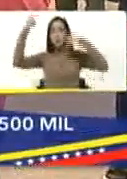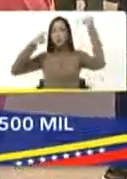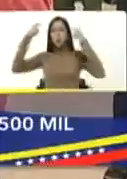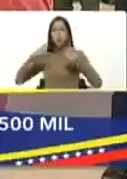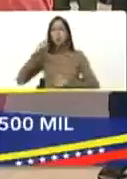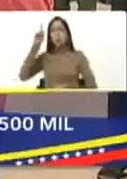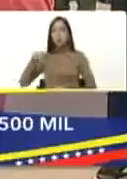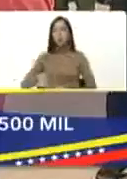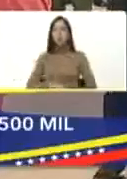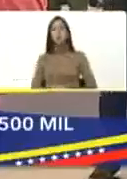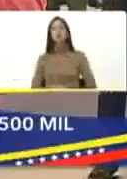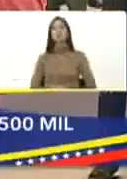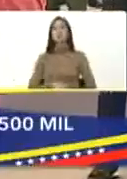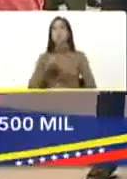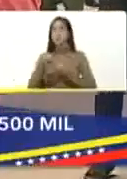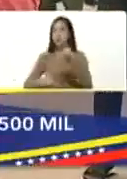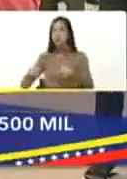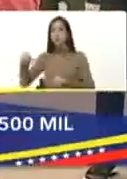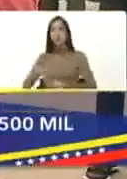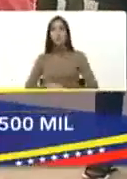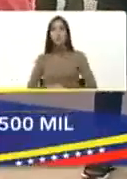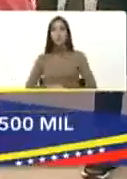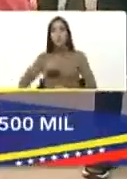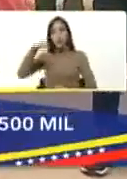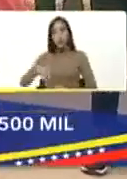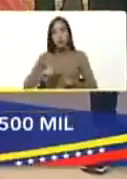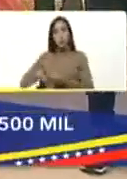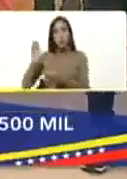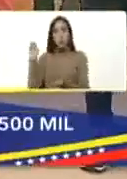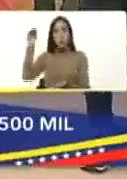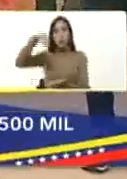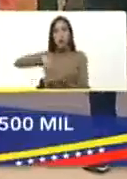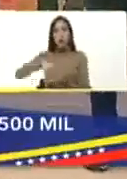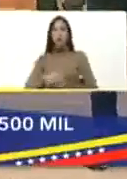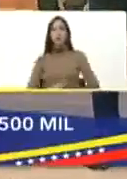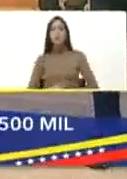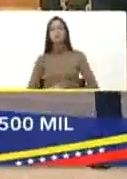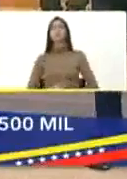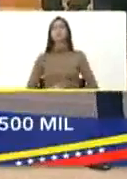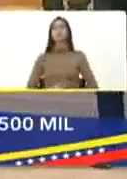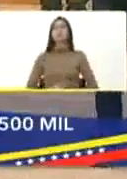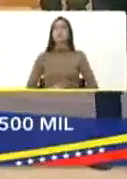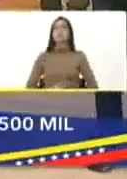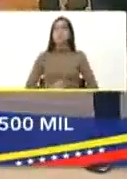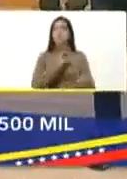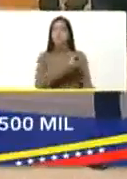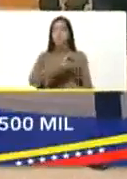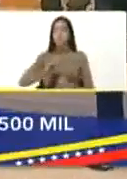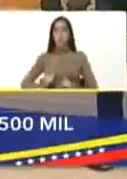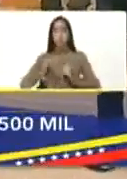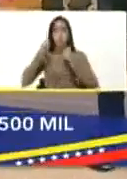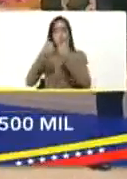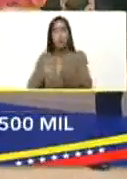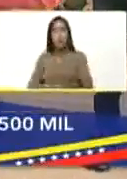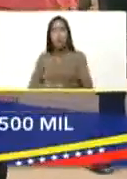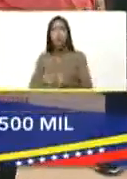infinito Hugo Chávez, aquí, la región de Aragua. Vamos a arrancar aquí en India